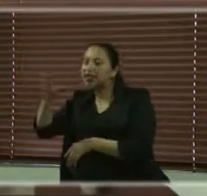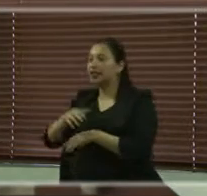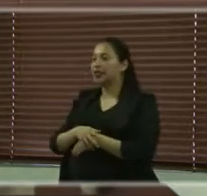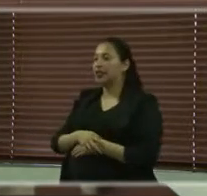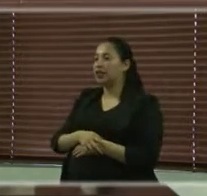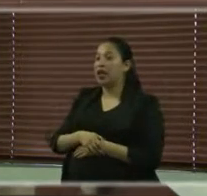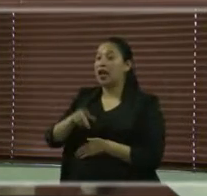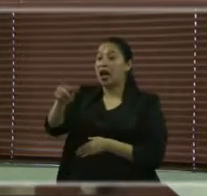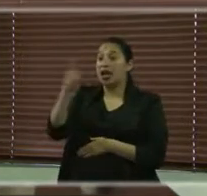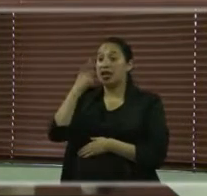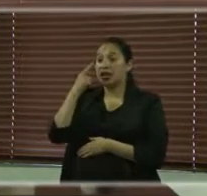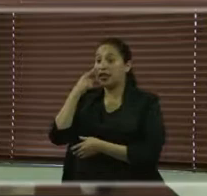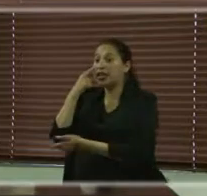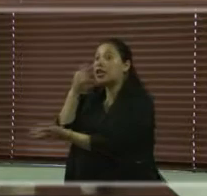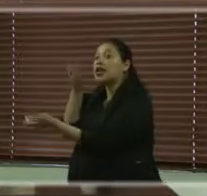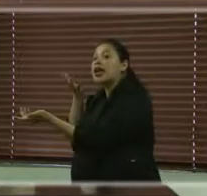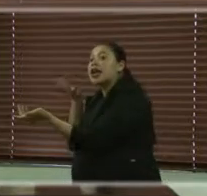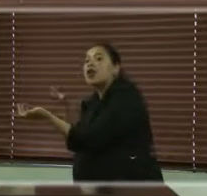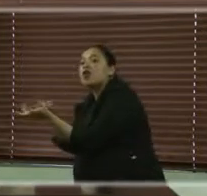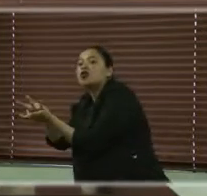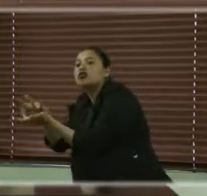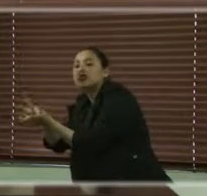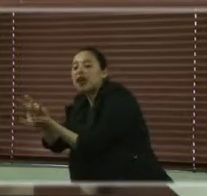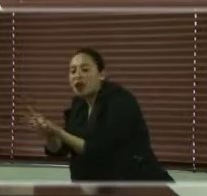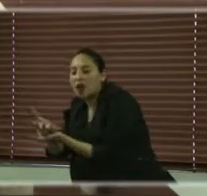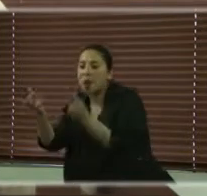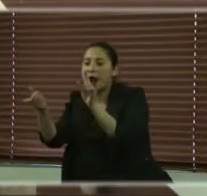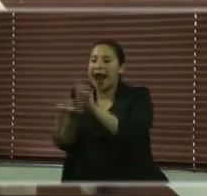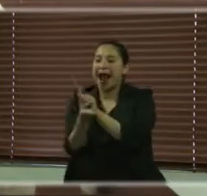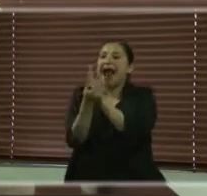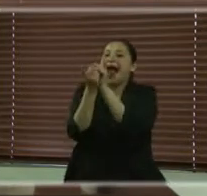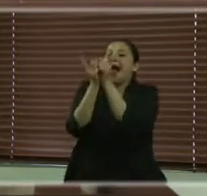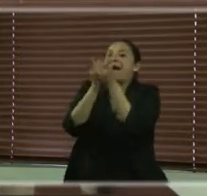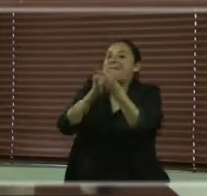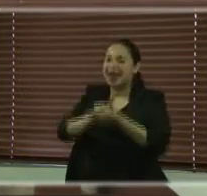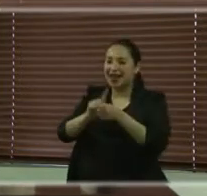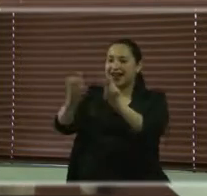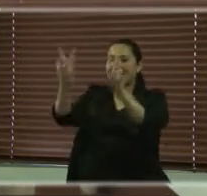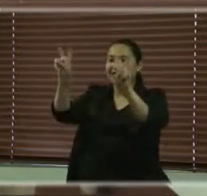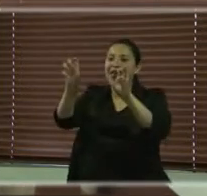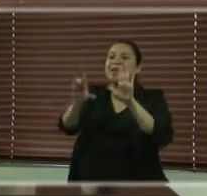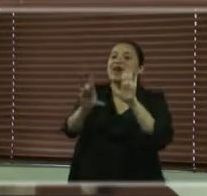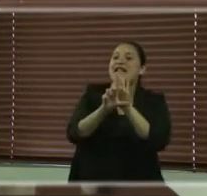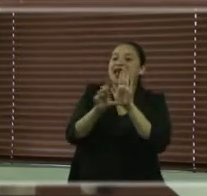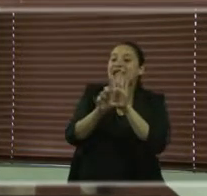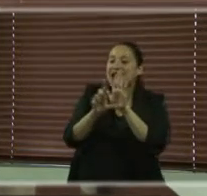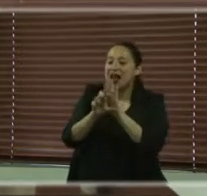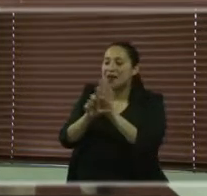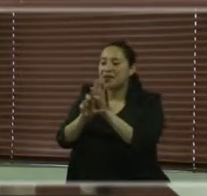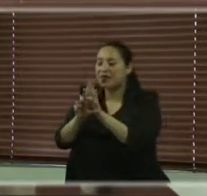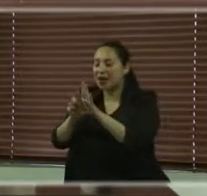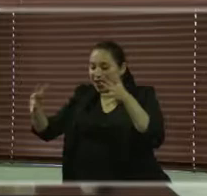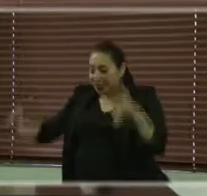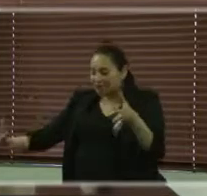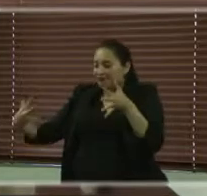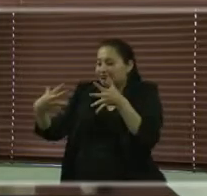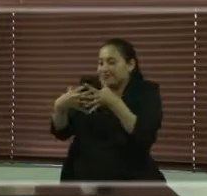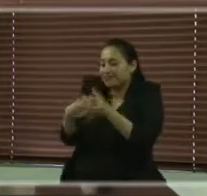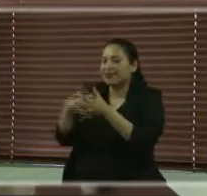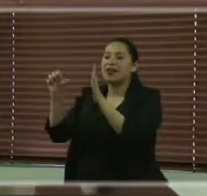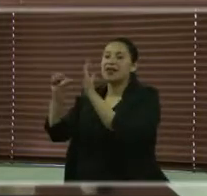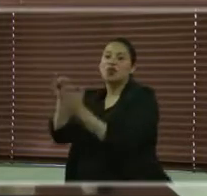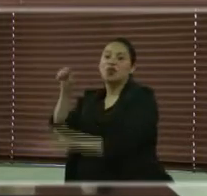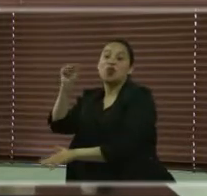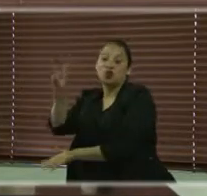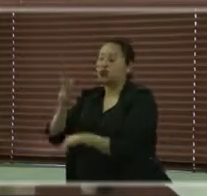de modificar Generalmente el marco legal para alinearlo con artículo 12 en lo que en